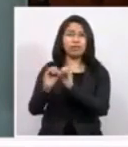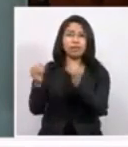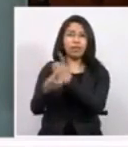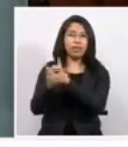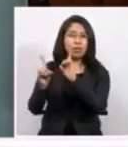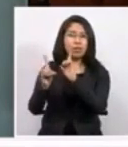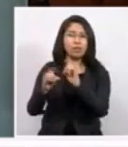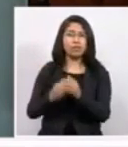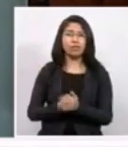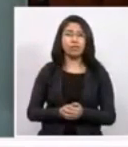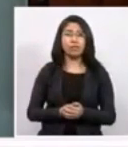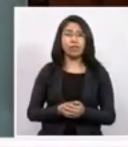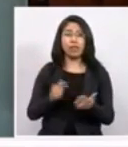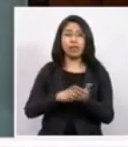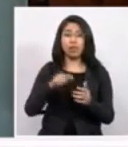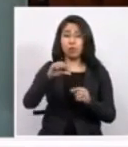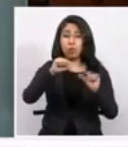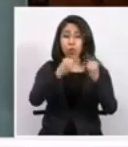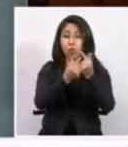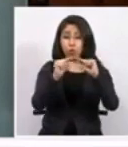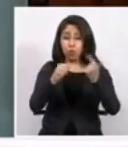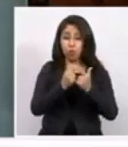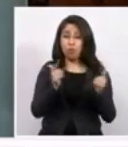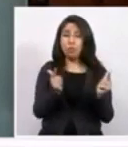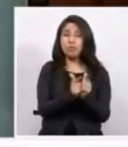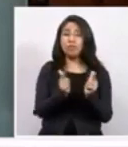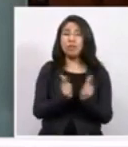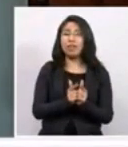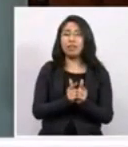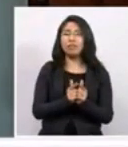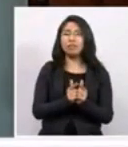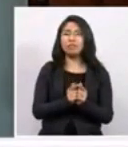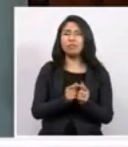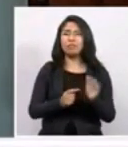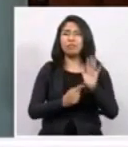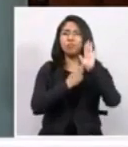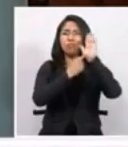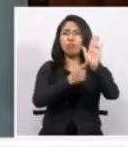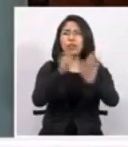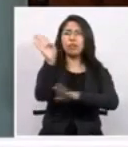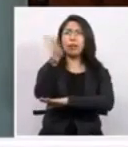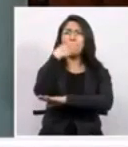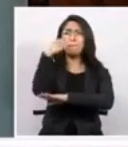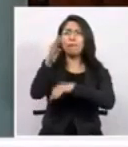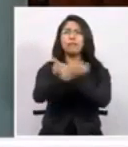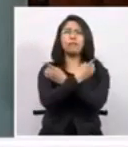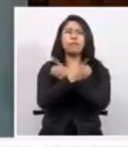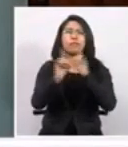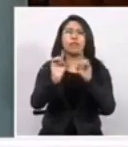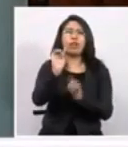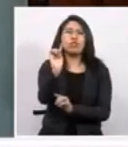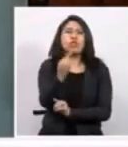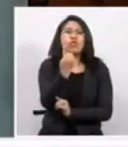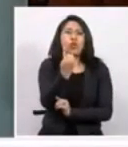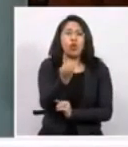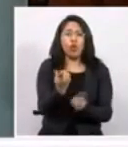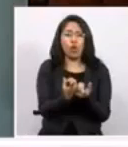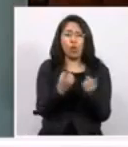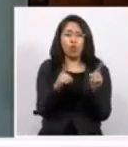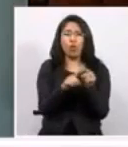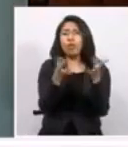hechos, estos sectores minoritarios levantan la bandera de la democracia solo cuando les